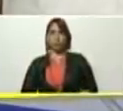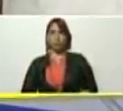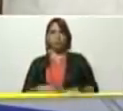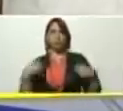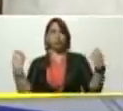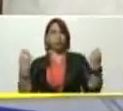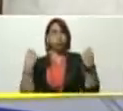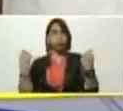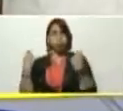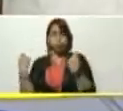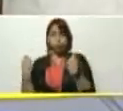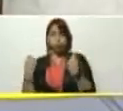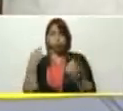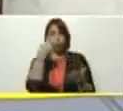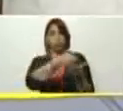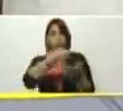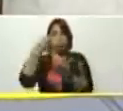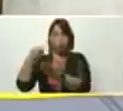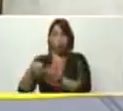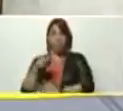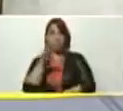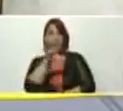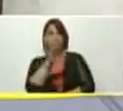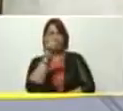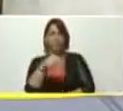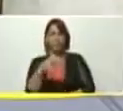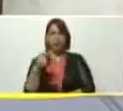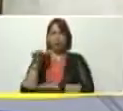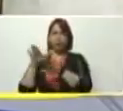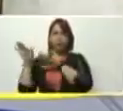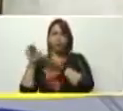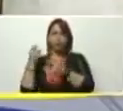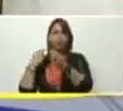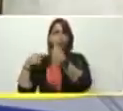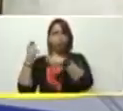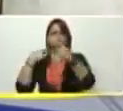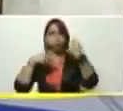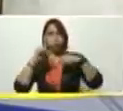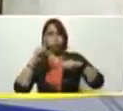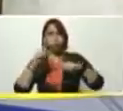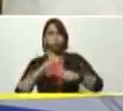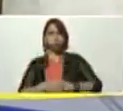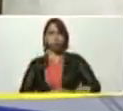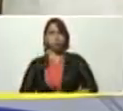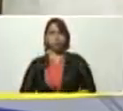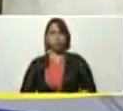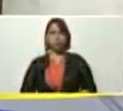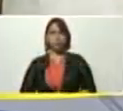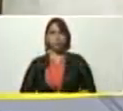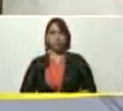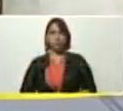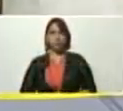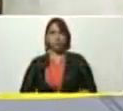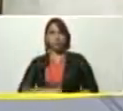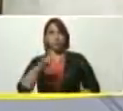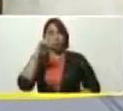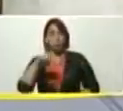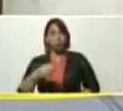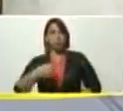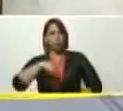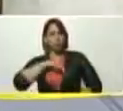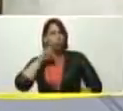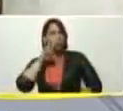promover las inversiones en el país, las exportaciones, etcétera. También hemos estado